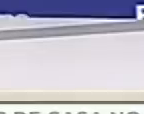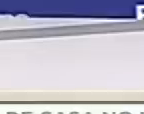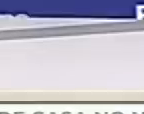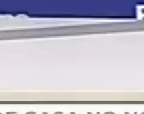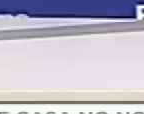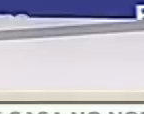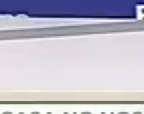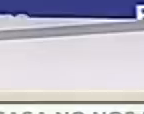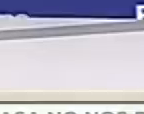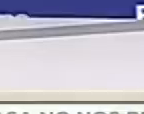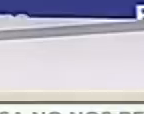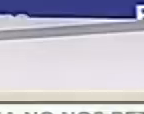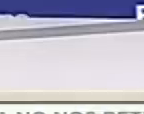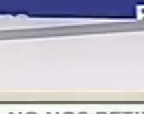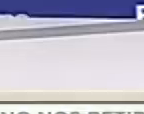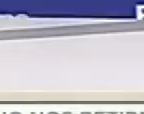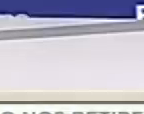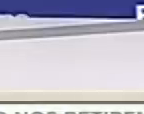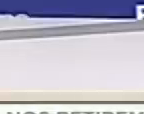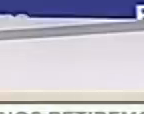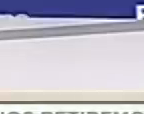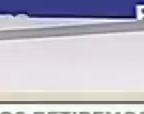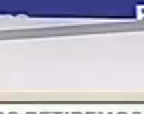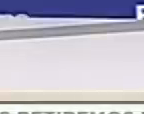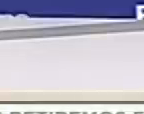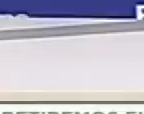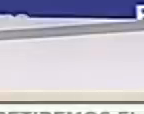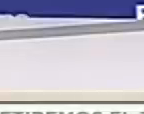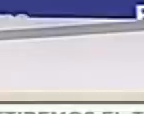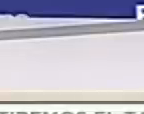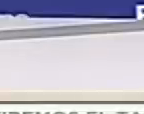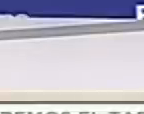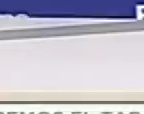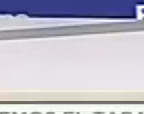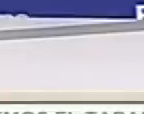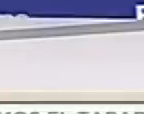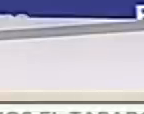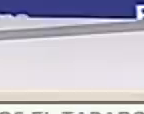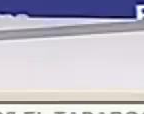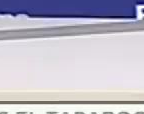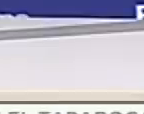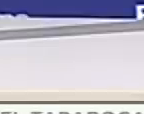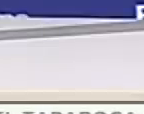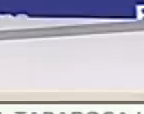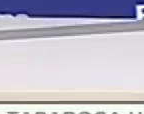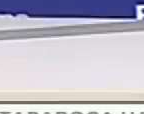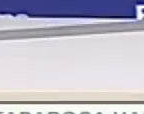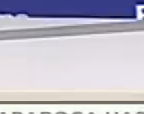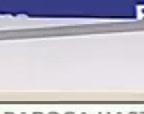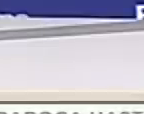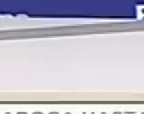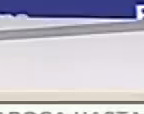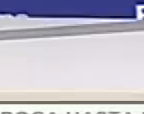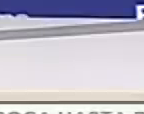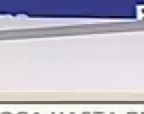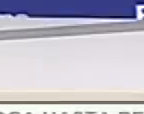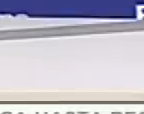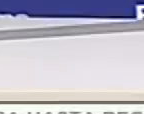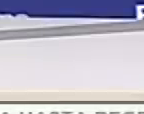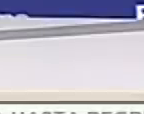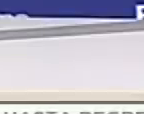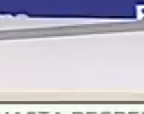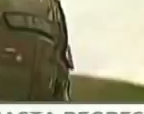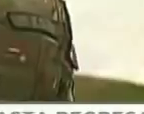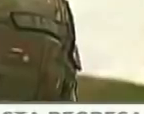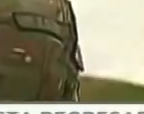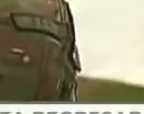Vladimir Padrino López, ministro del Poder Popular, general en jefe, para la Defensa, el almirante en jefe,